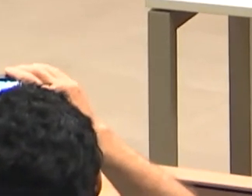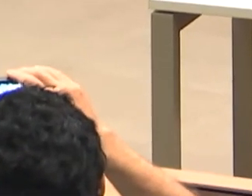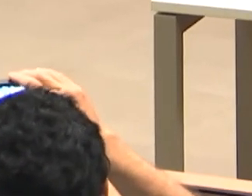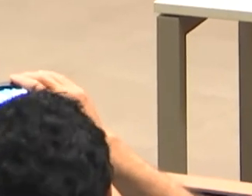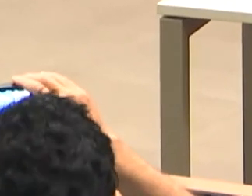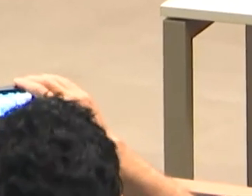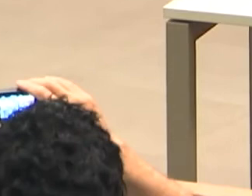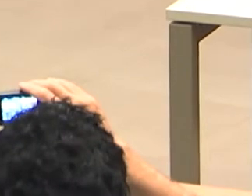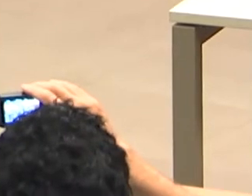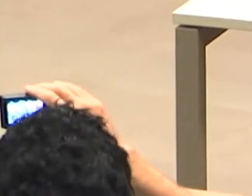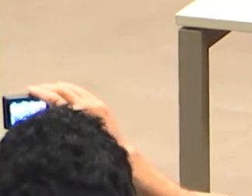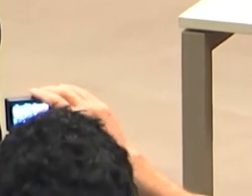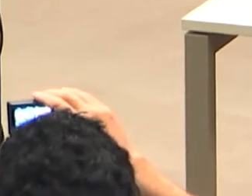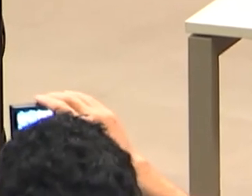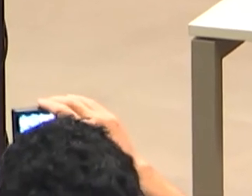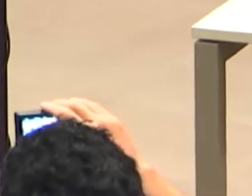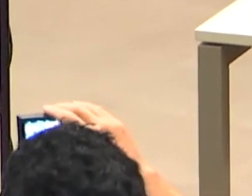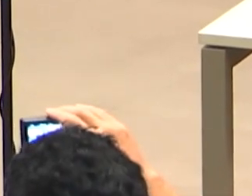pensando,